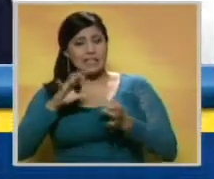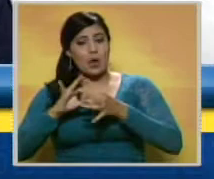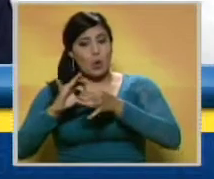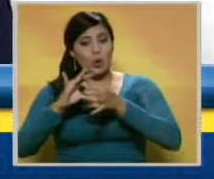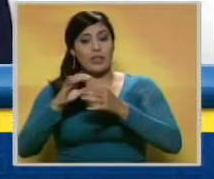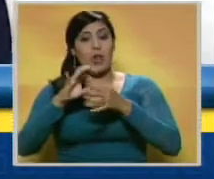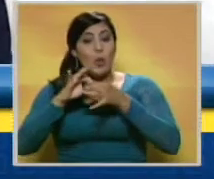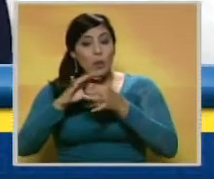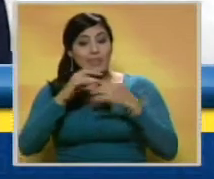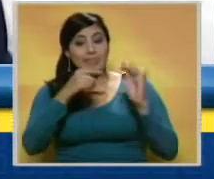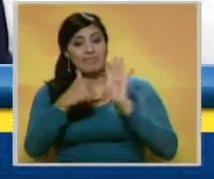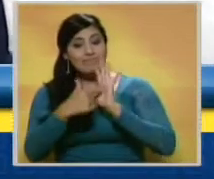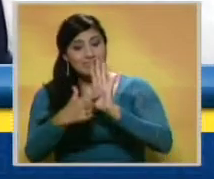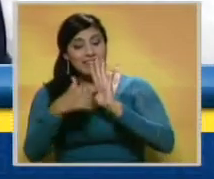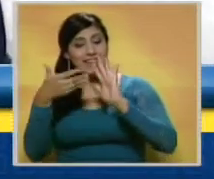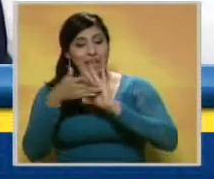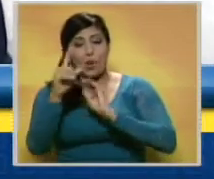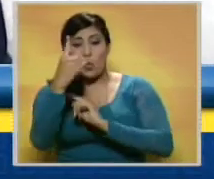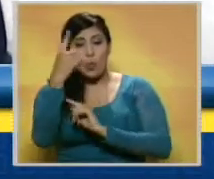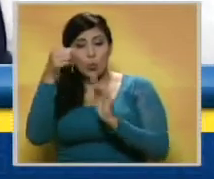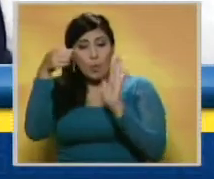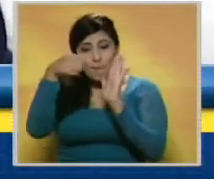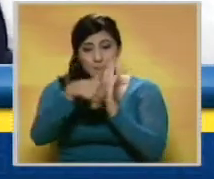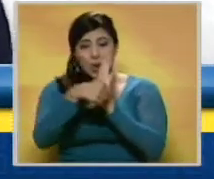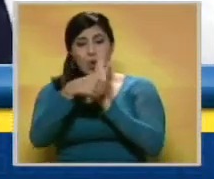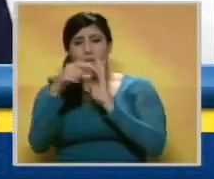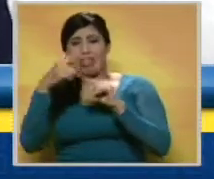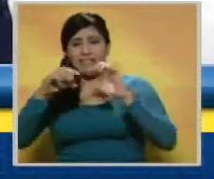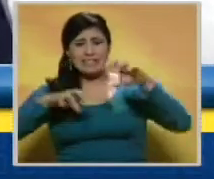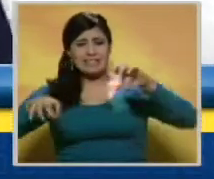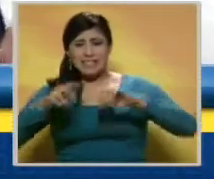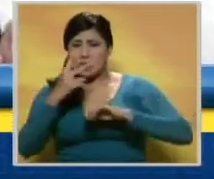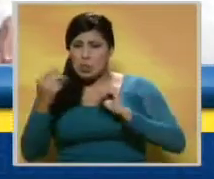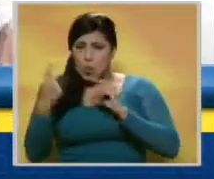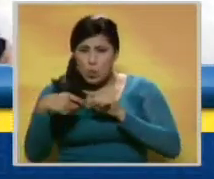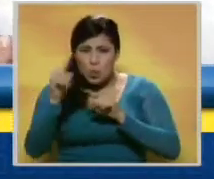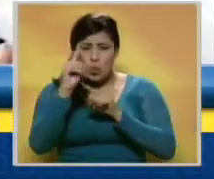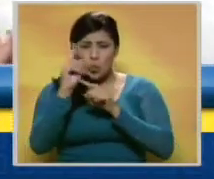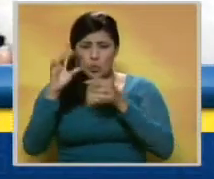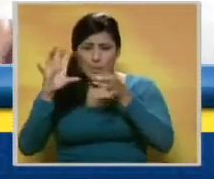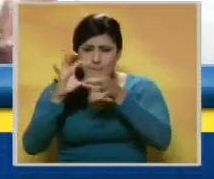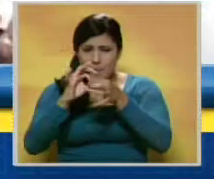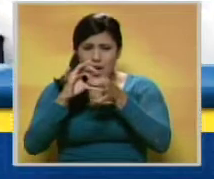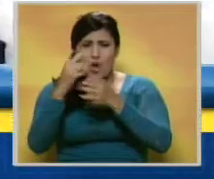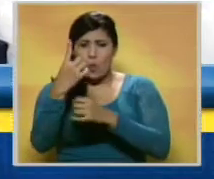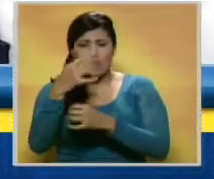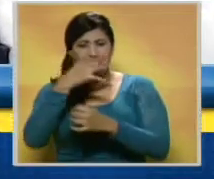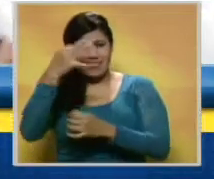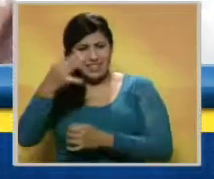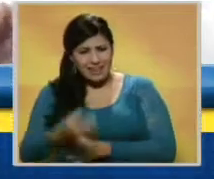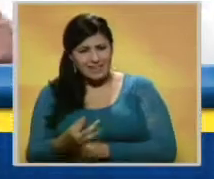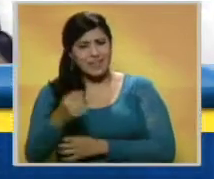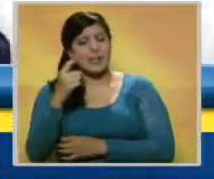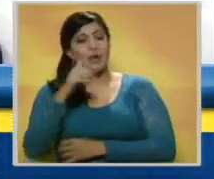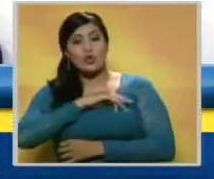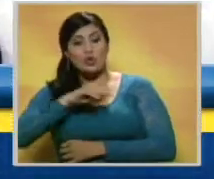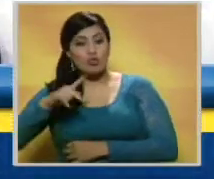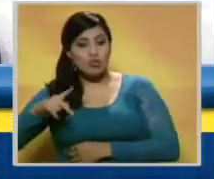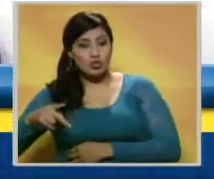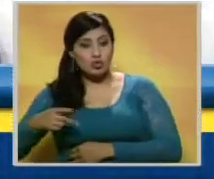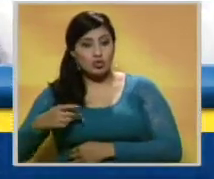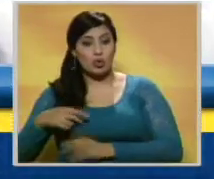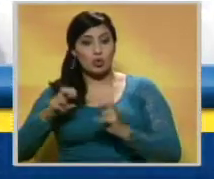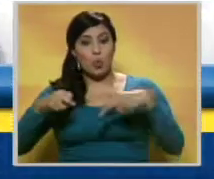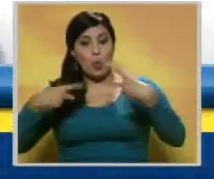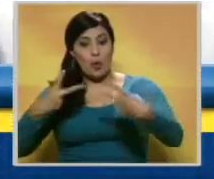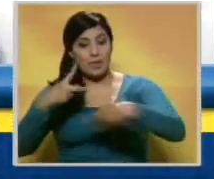Una unidad que esté representada en una única tarjeta, con cualquier nombre. La unidad es una realidad y nosotros desde Un